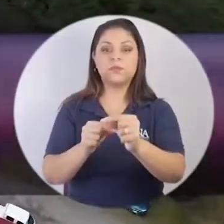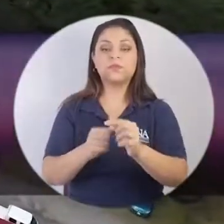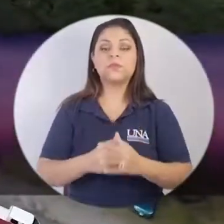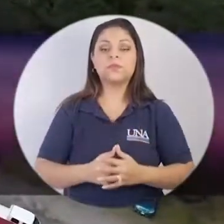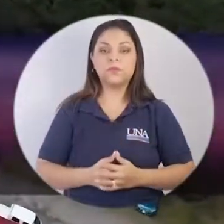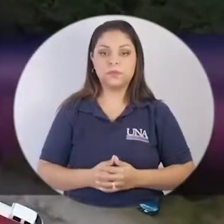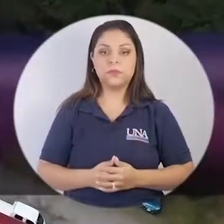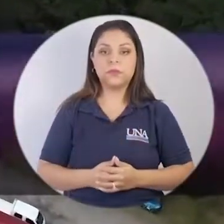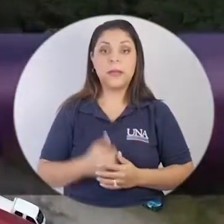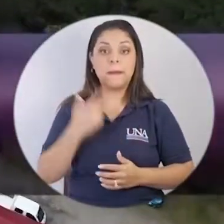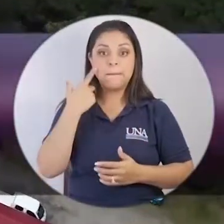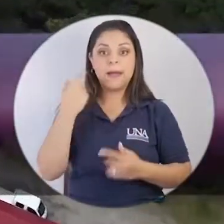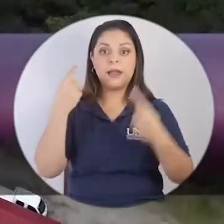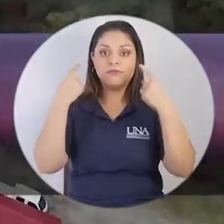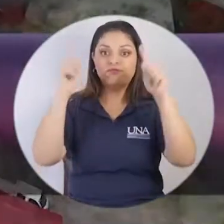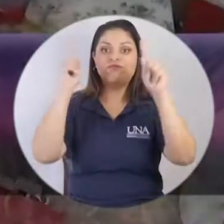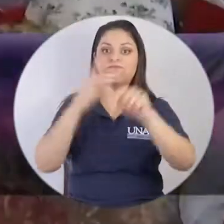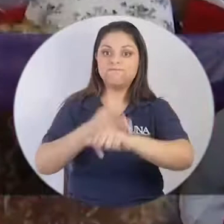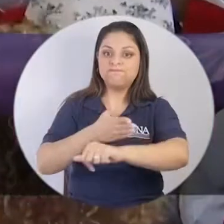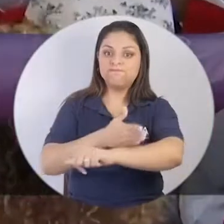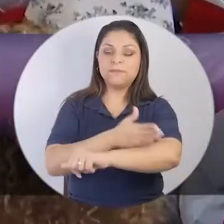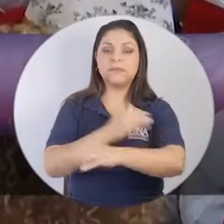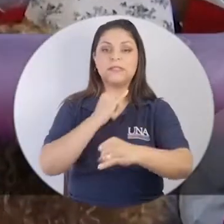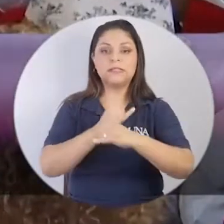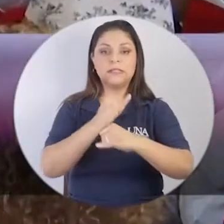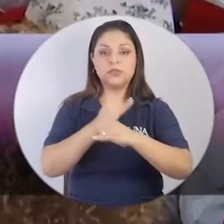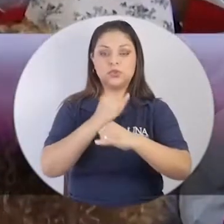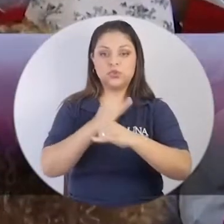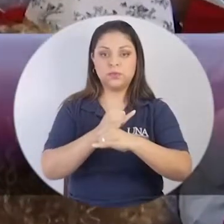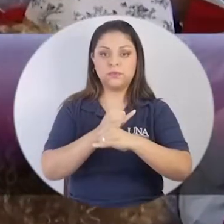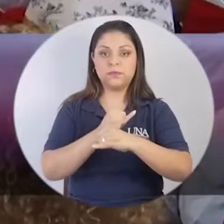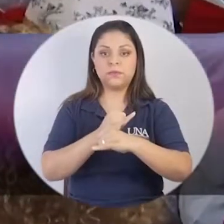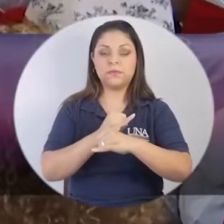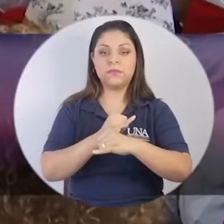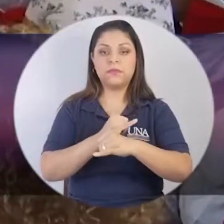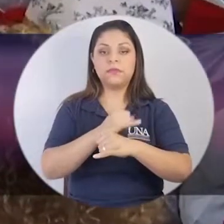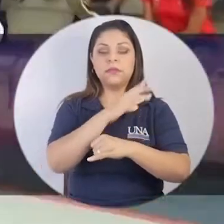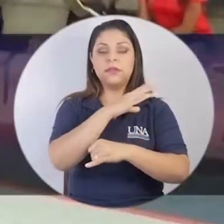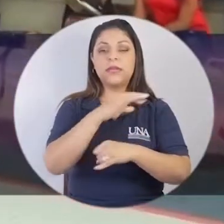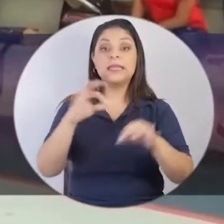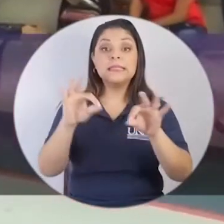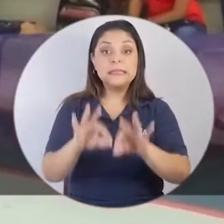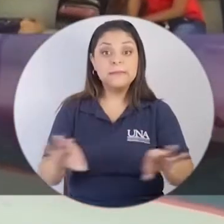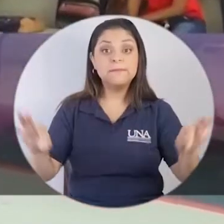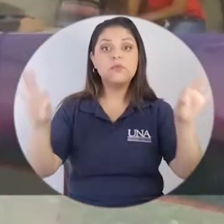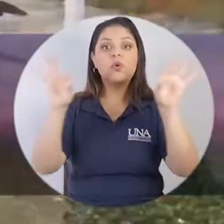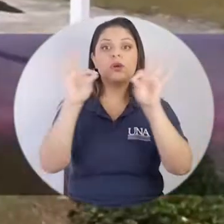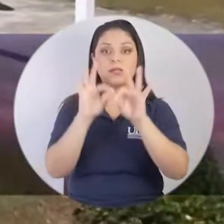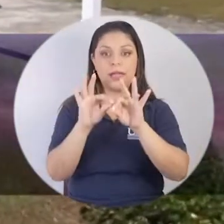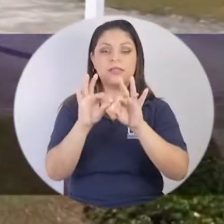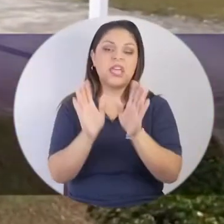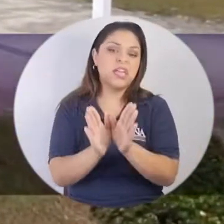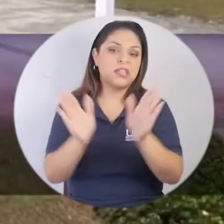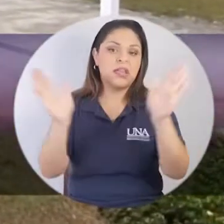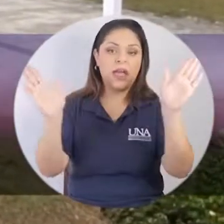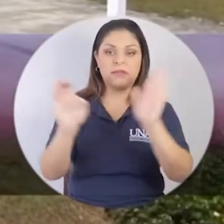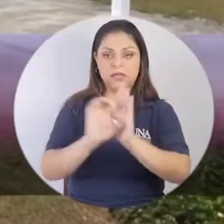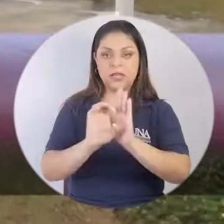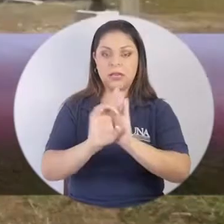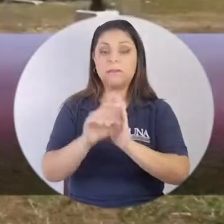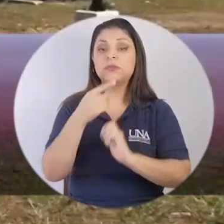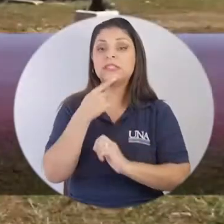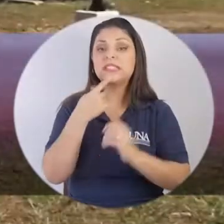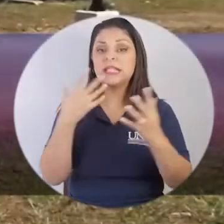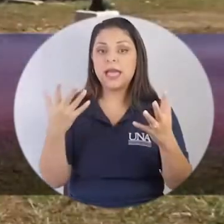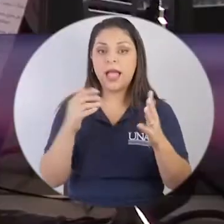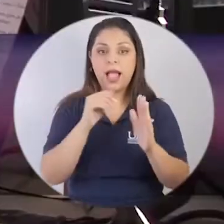el alto costo que implica para nuestra institución poderlas realizar. También es importante, a grosso modo,